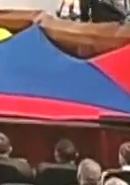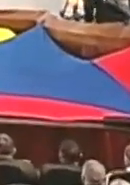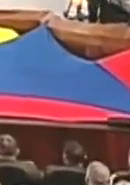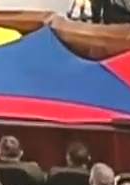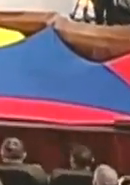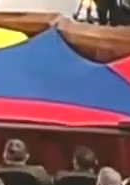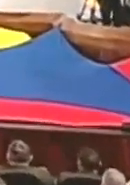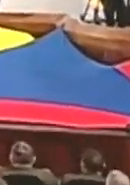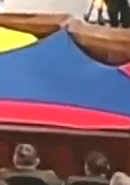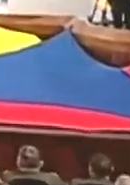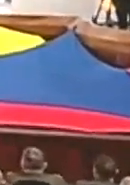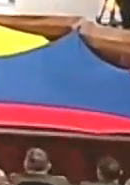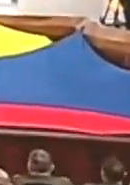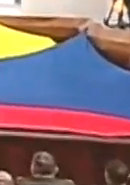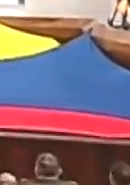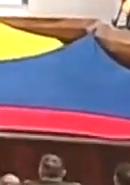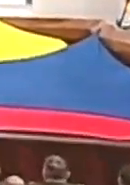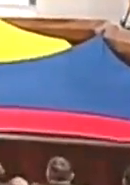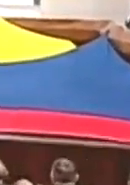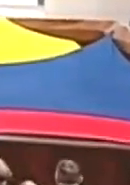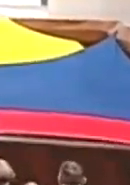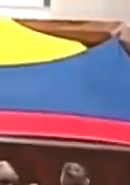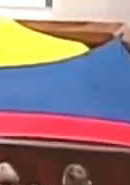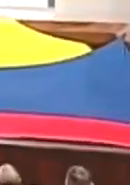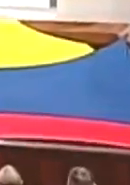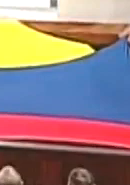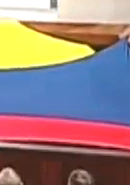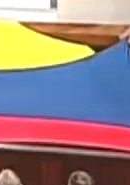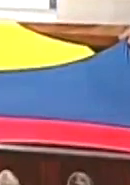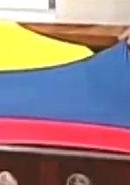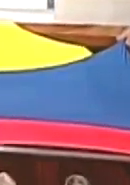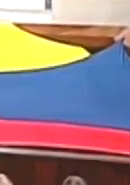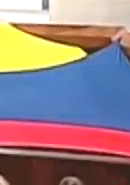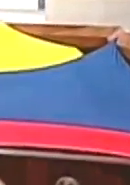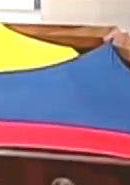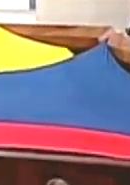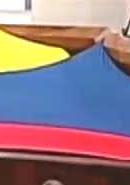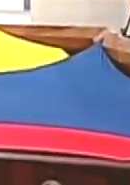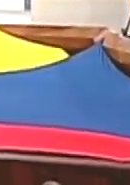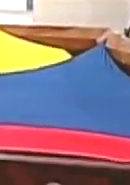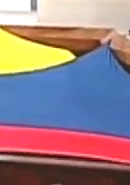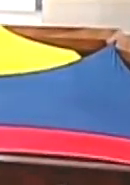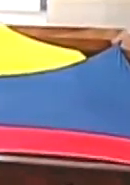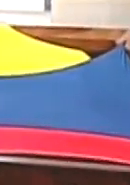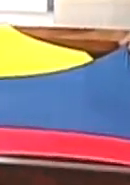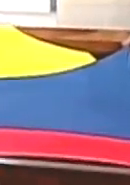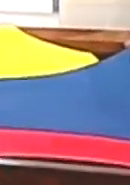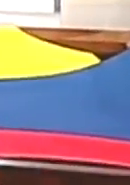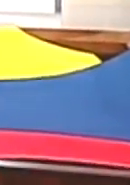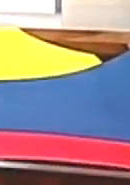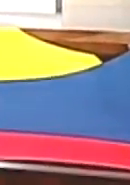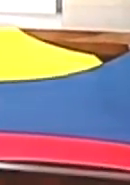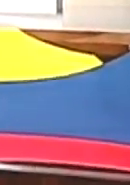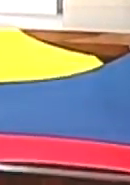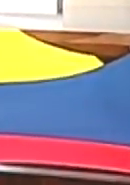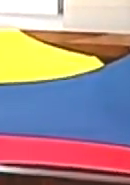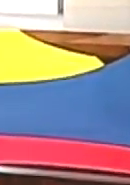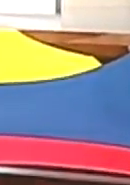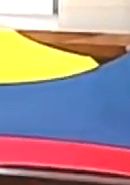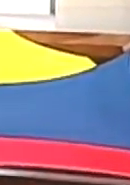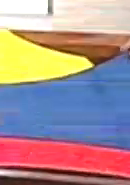Una excelente entrevista. Y yo le agradezco su visita. Estoy viejo y